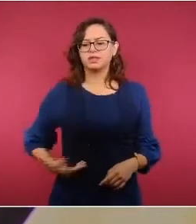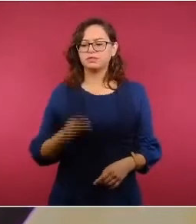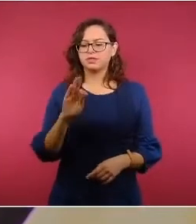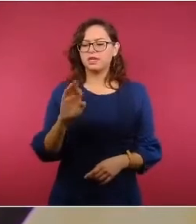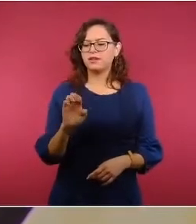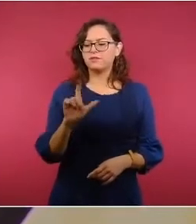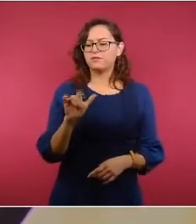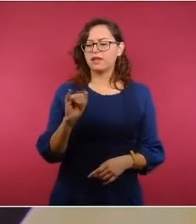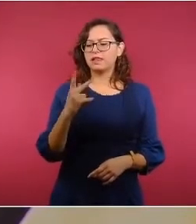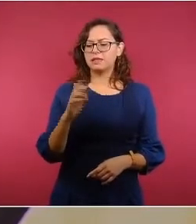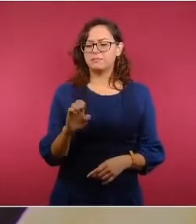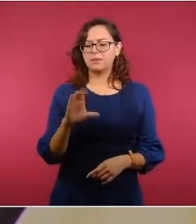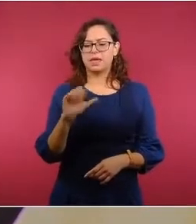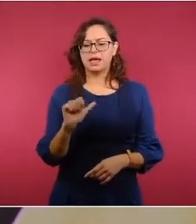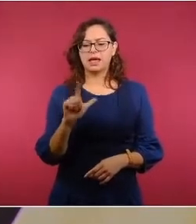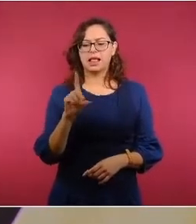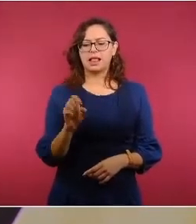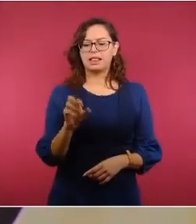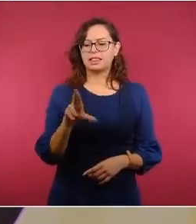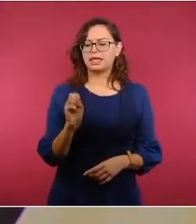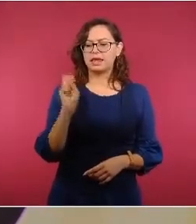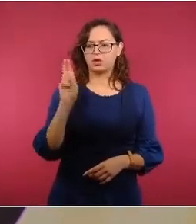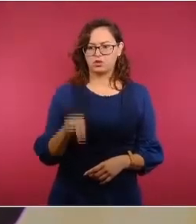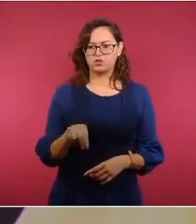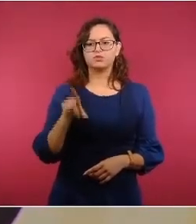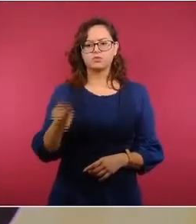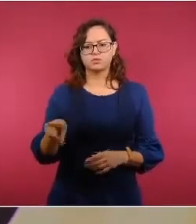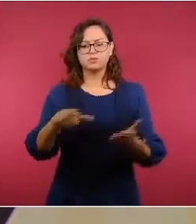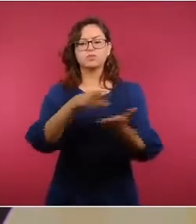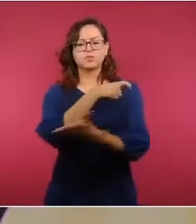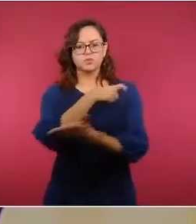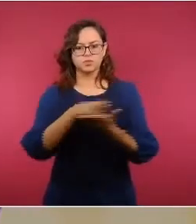para que se usara